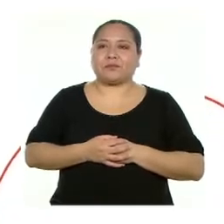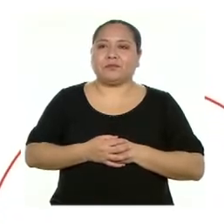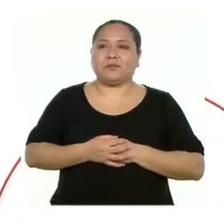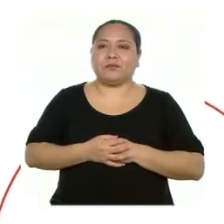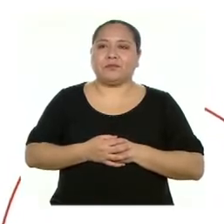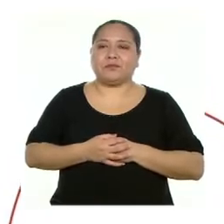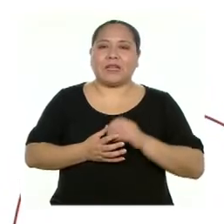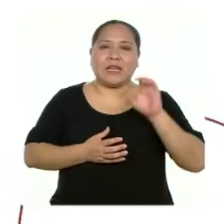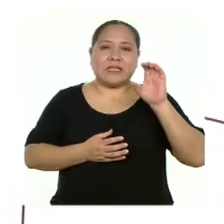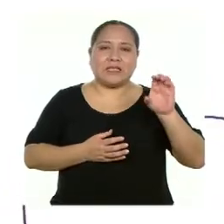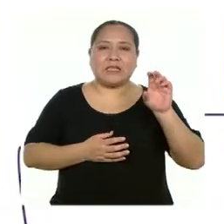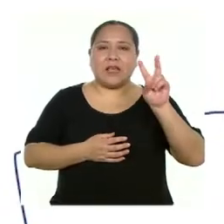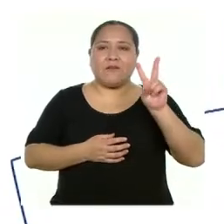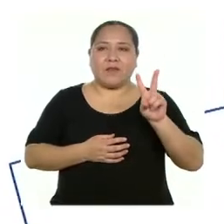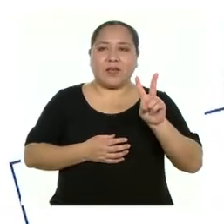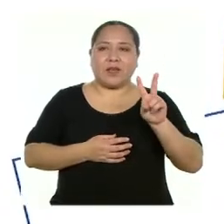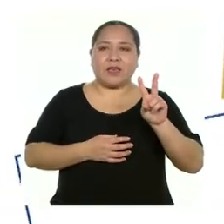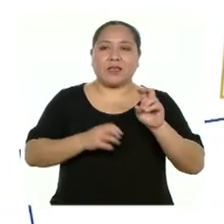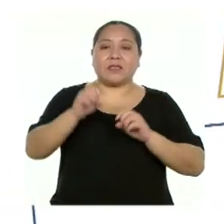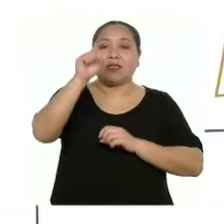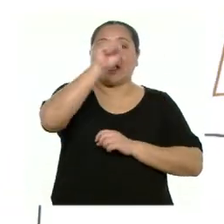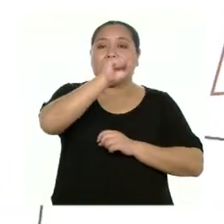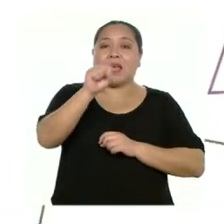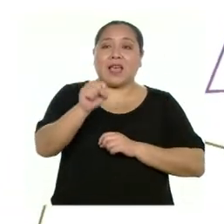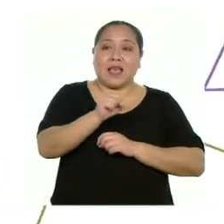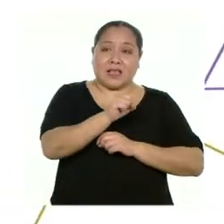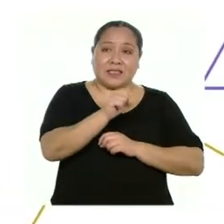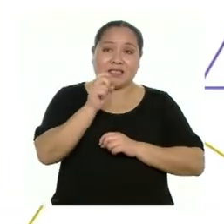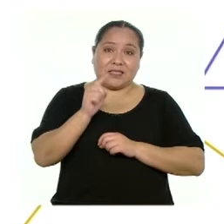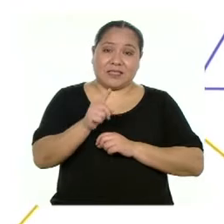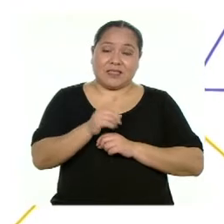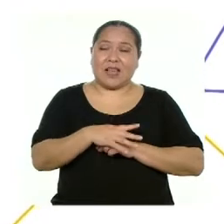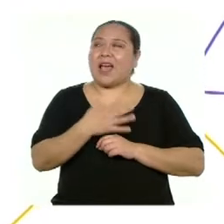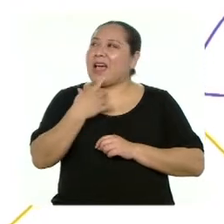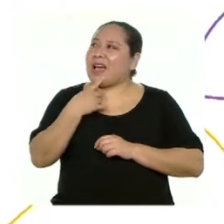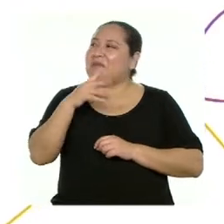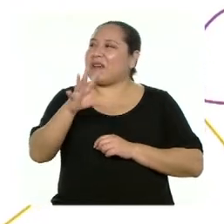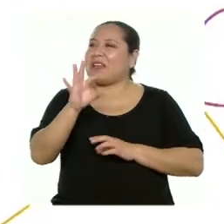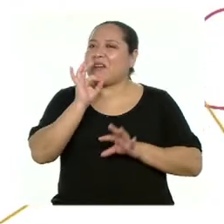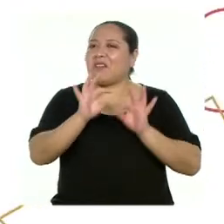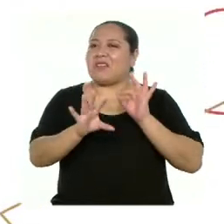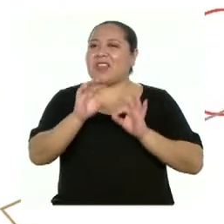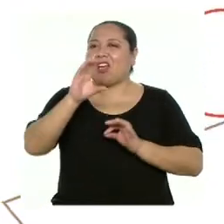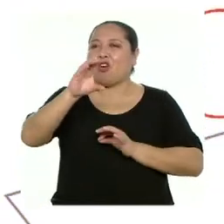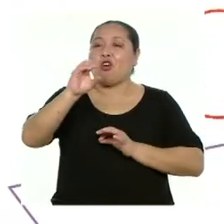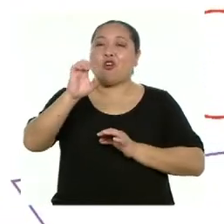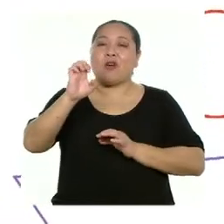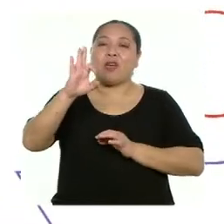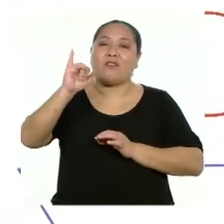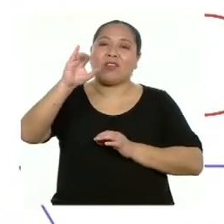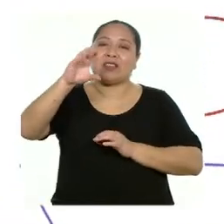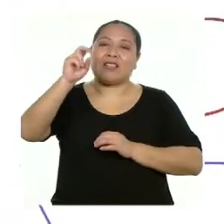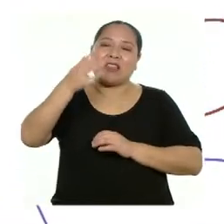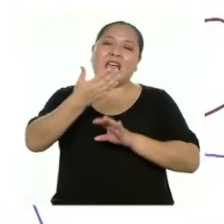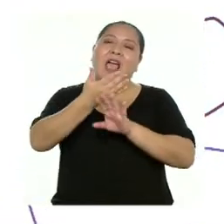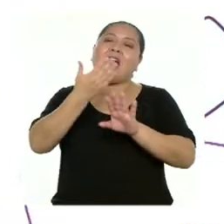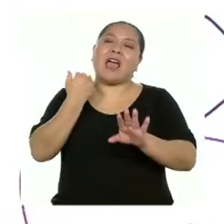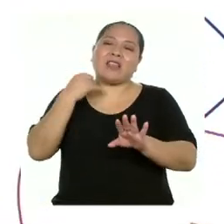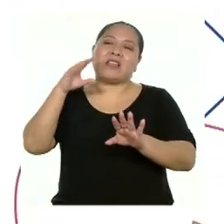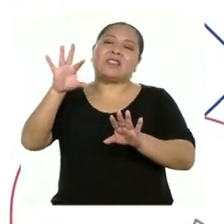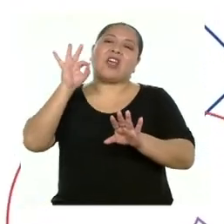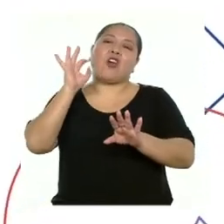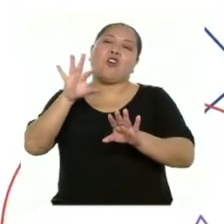Veo una S ahí. Entonces, para determinar el coeficiente de variación, debemos de haber determinado primero